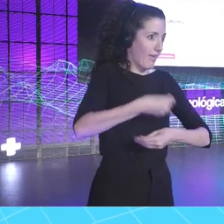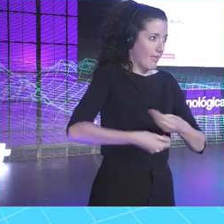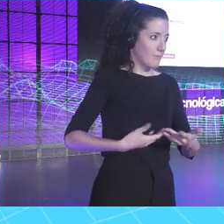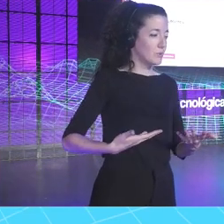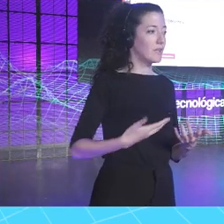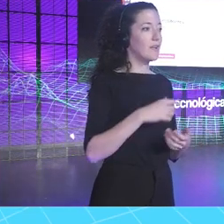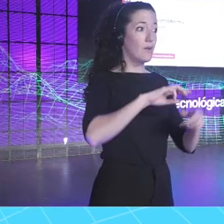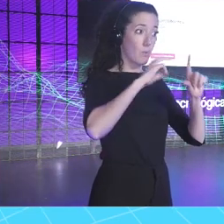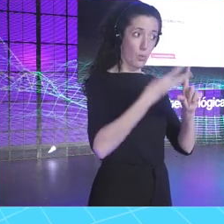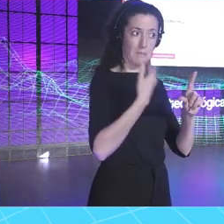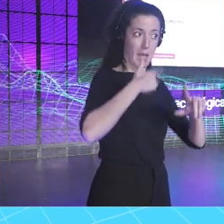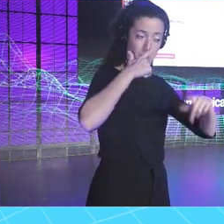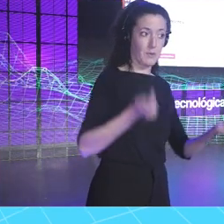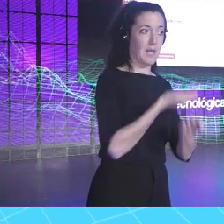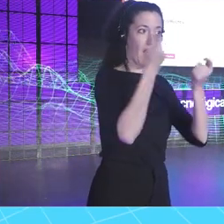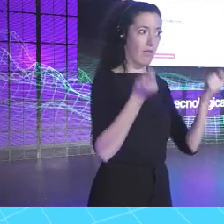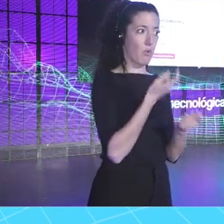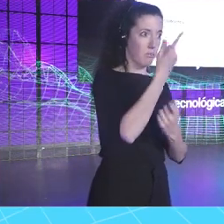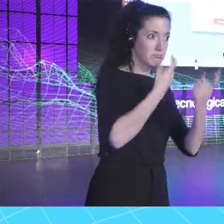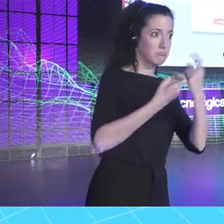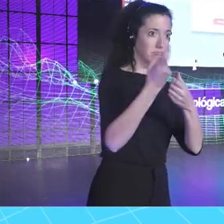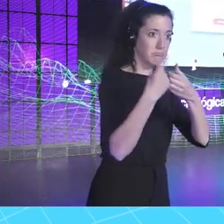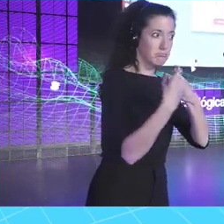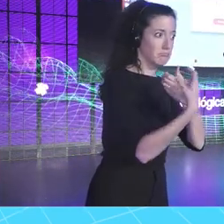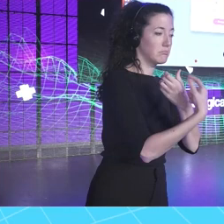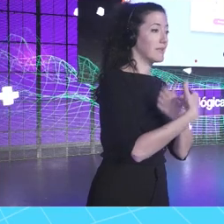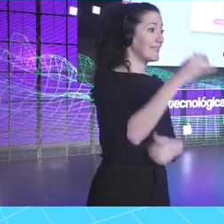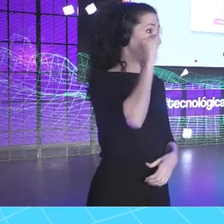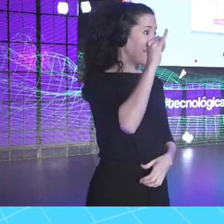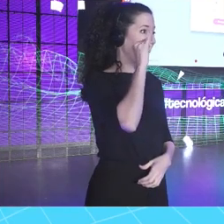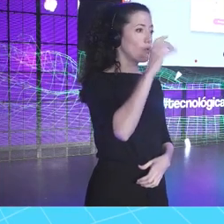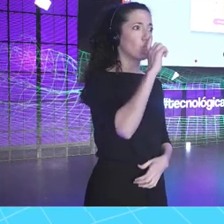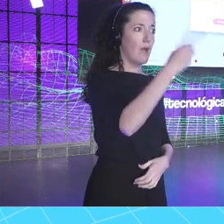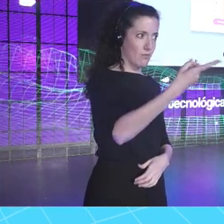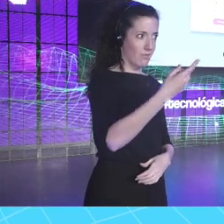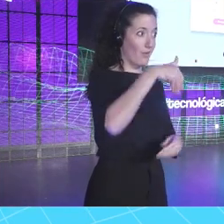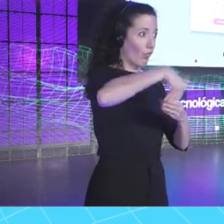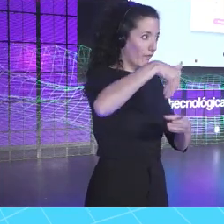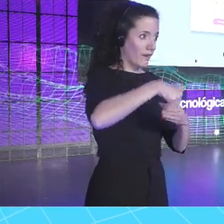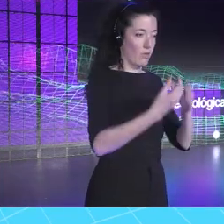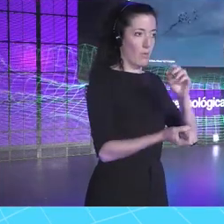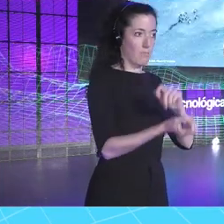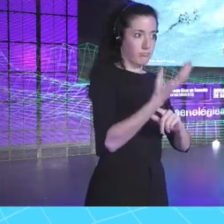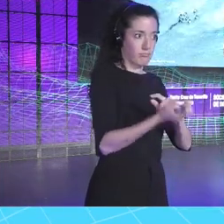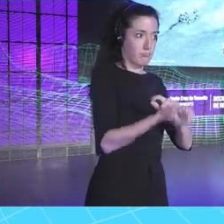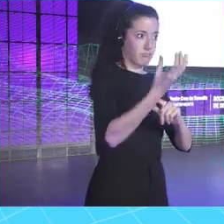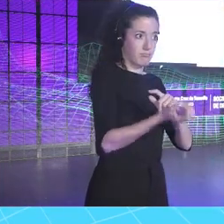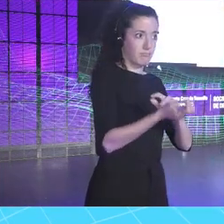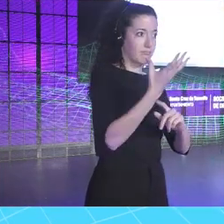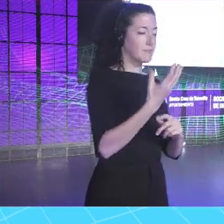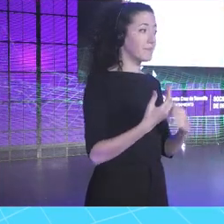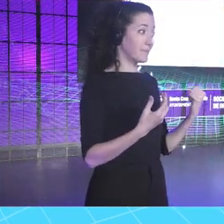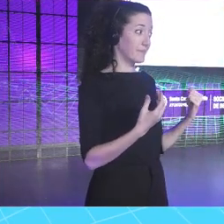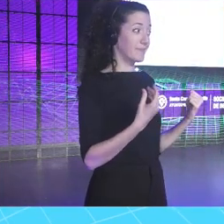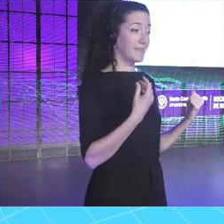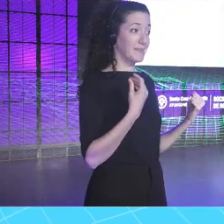leach Y que funciona un año de contenido en Instagram y por si fuera poco porque hemos venido a jugar de hecho hay un truco mientras lo va creando que podemos